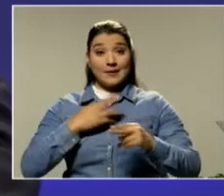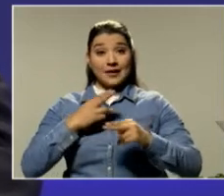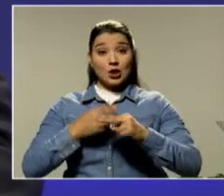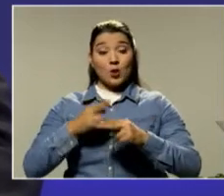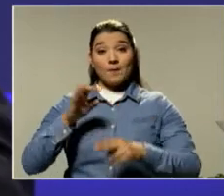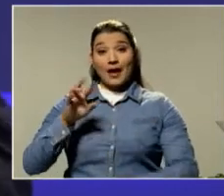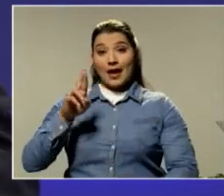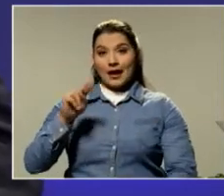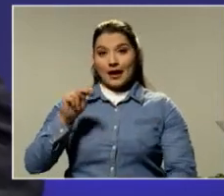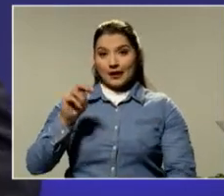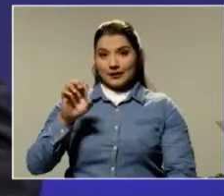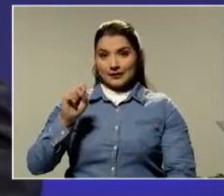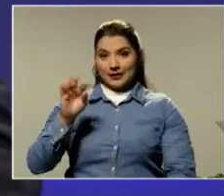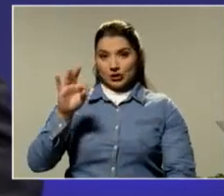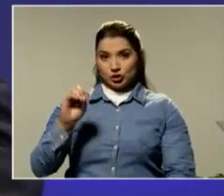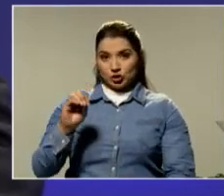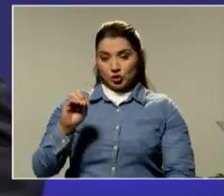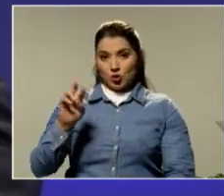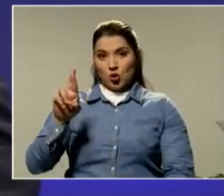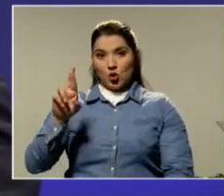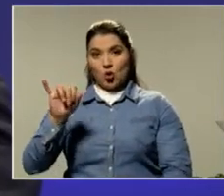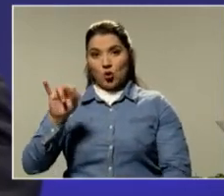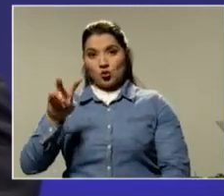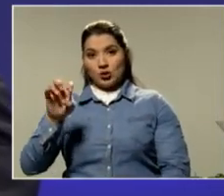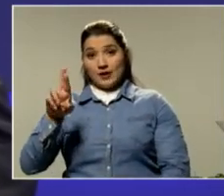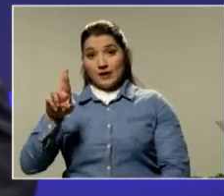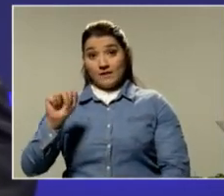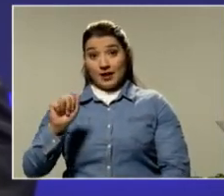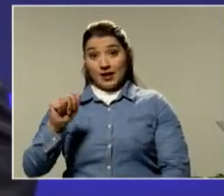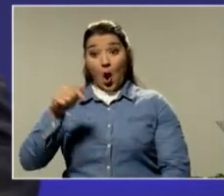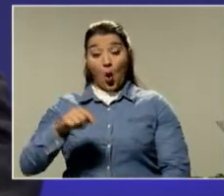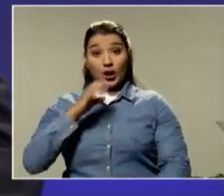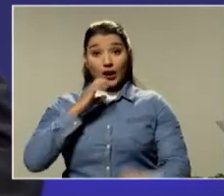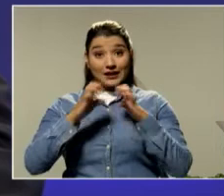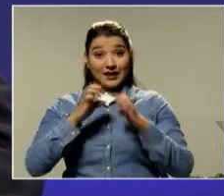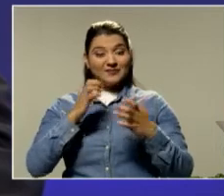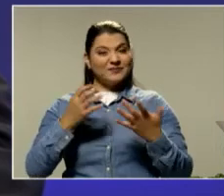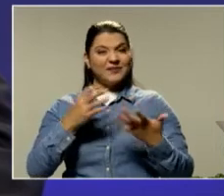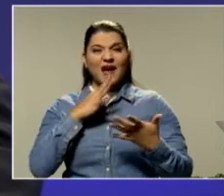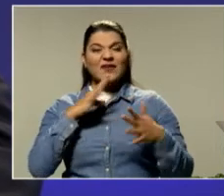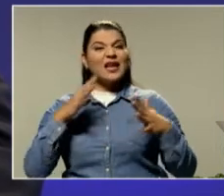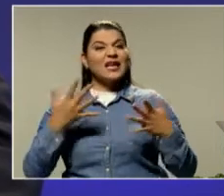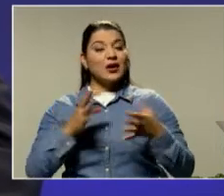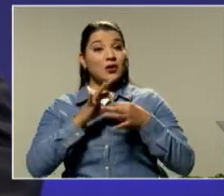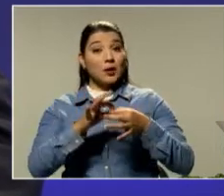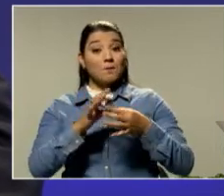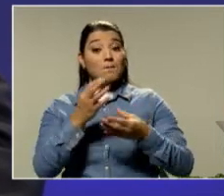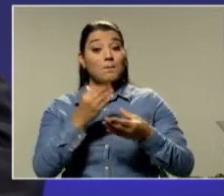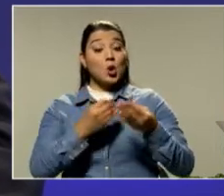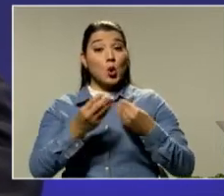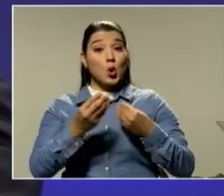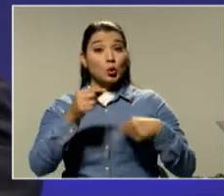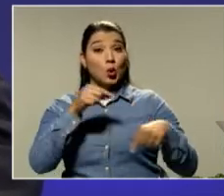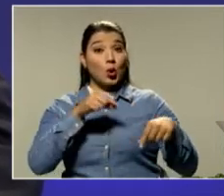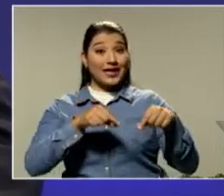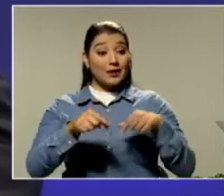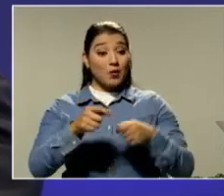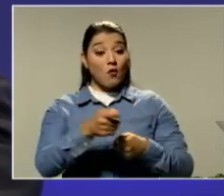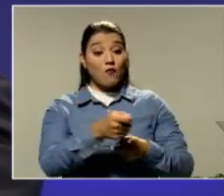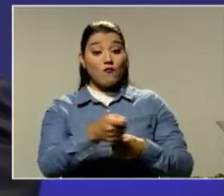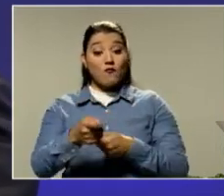Rivera y en nuestra entrevista de esta noche vamos a profundizar en el tema de los agroquímicos que le rocían a